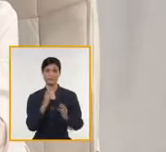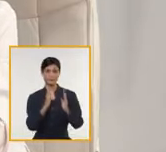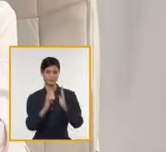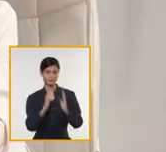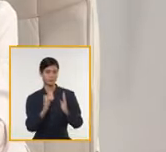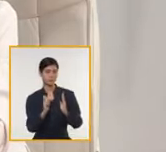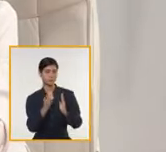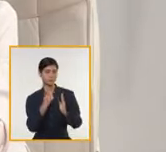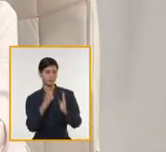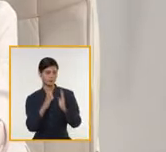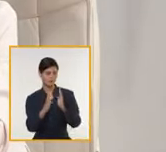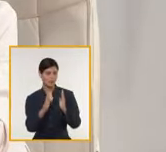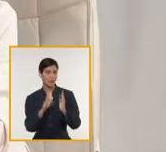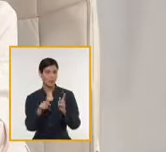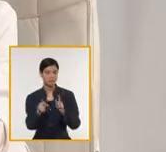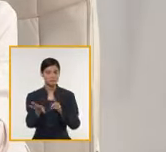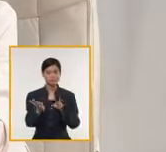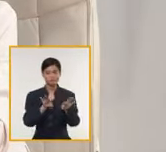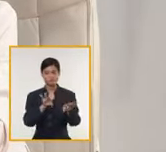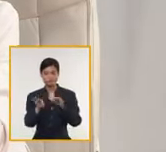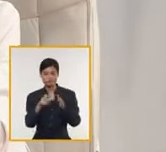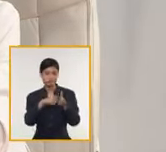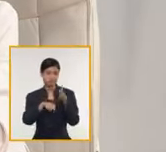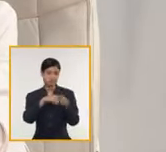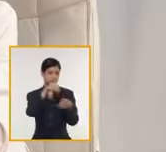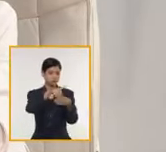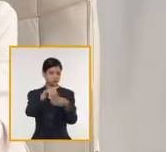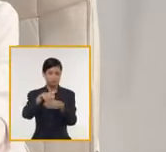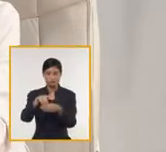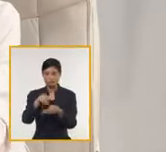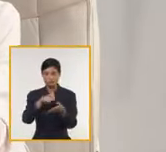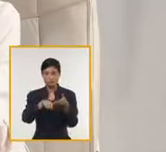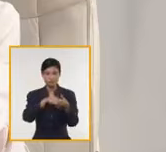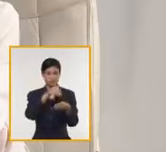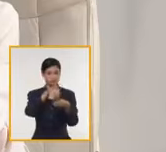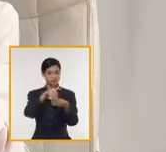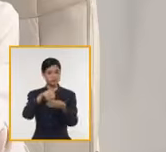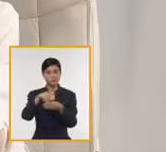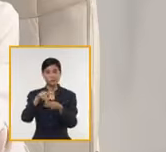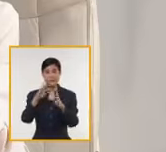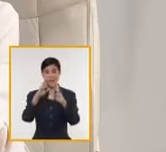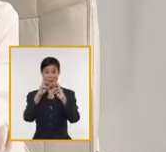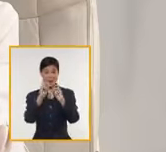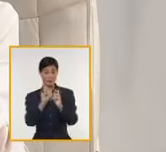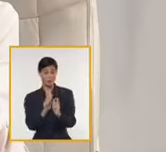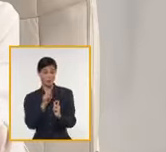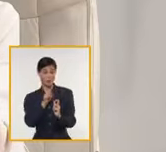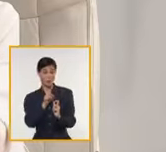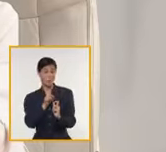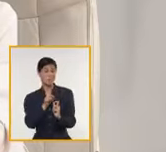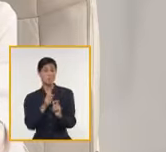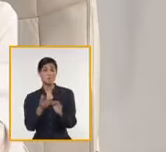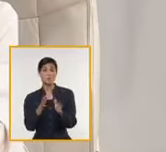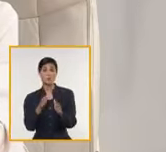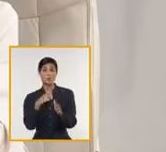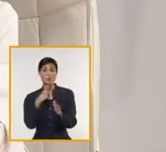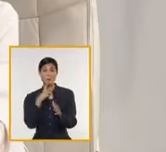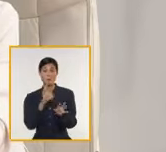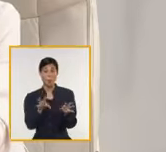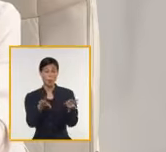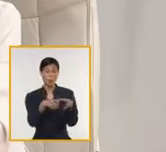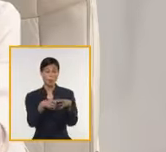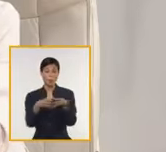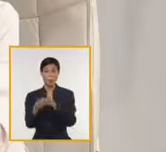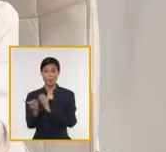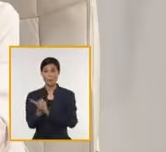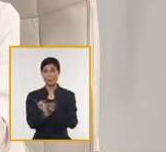vuelta electoral caracterizada, y era esperado el resultado, por una dispersión del voto, tanto de la derecha como de la izquierda,